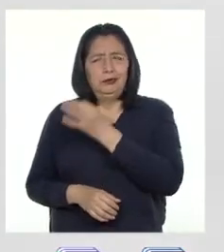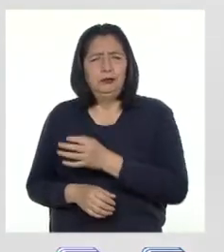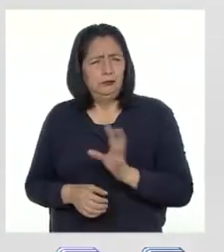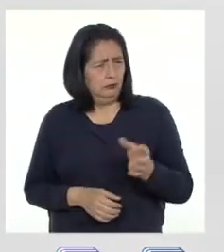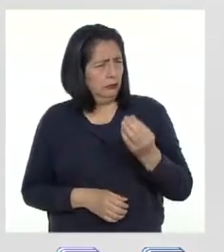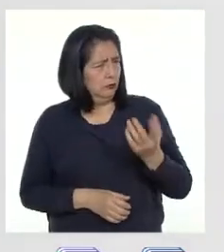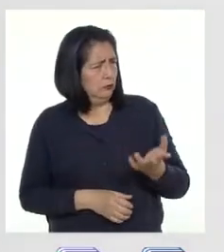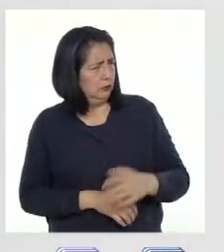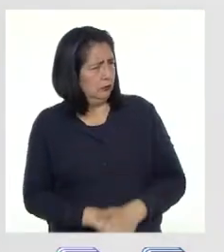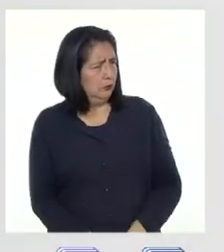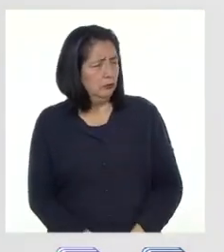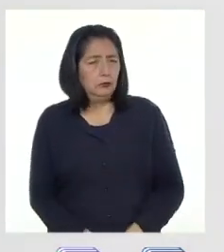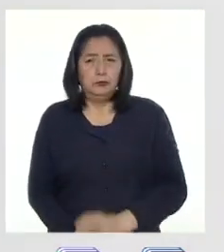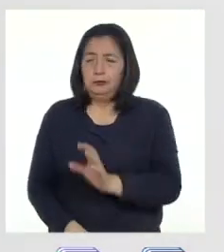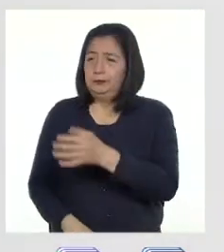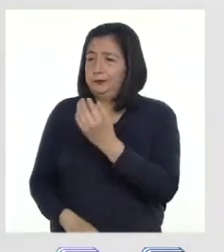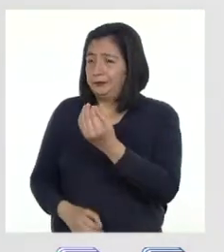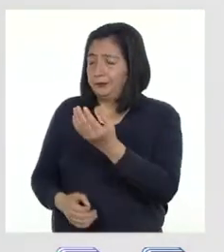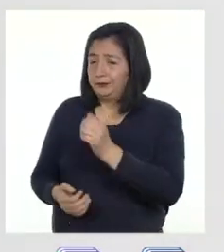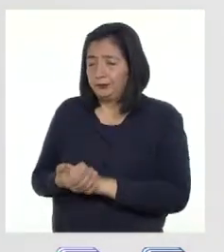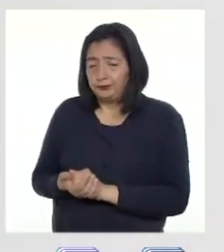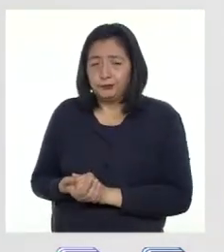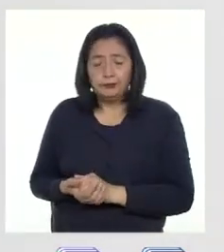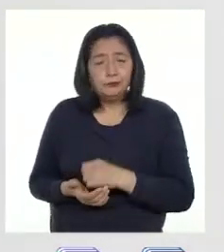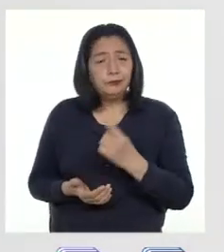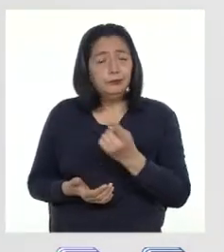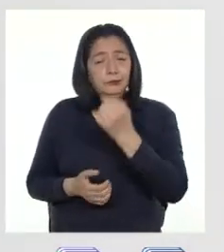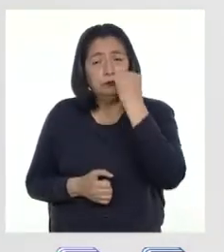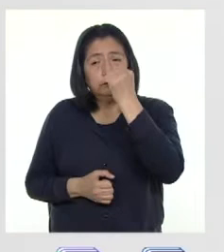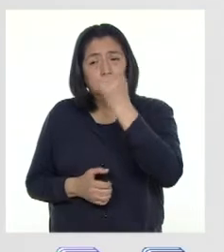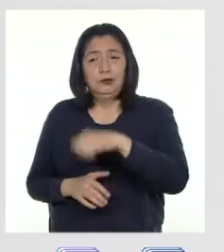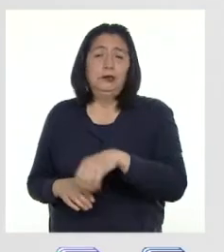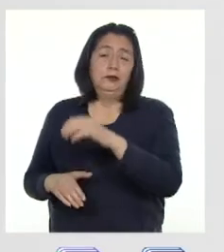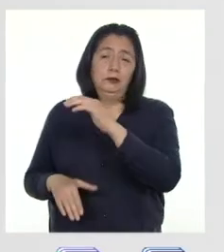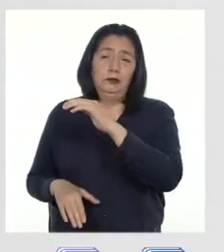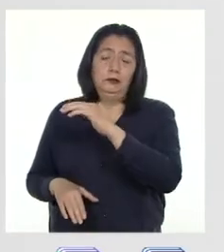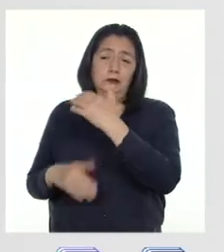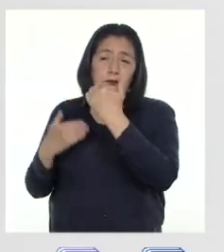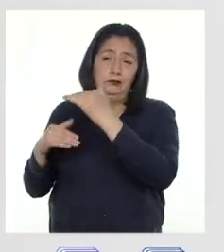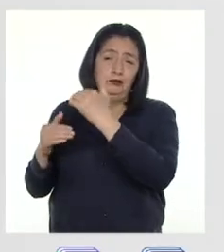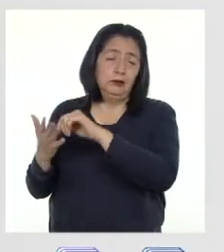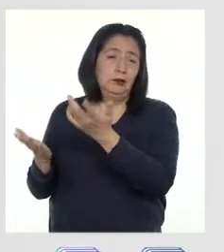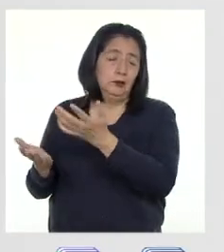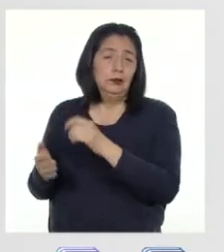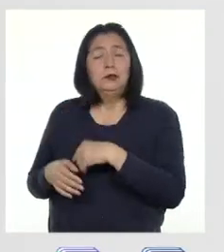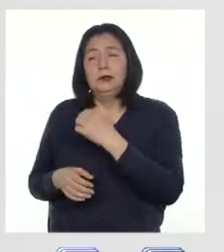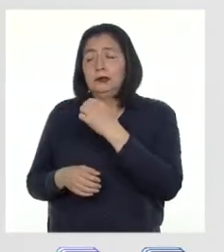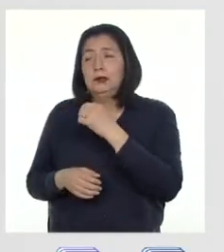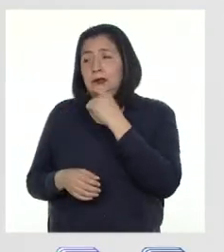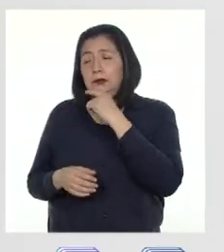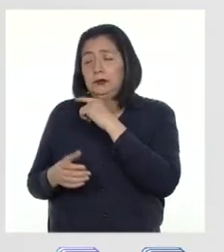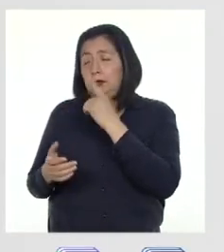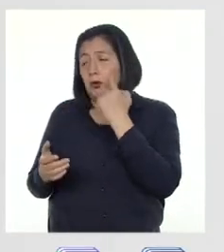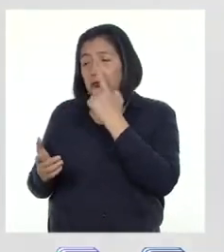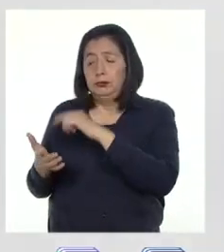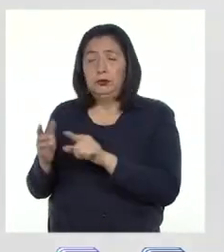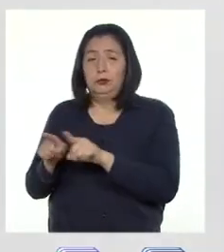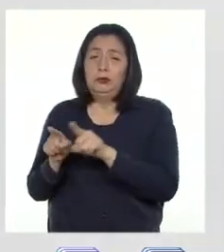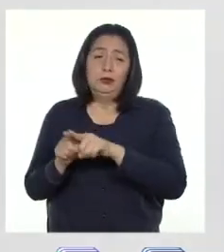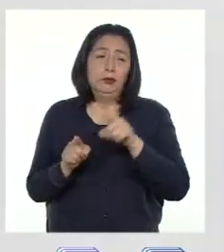¿Y por qué lo dices? Porque entonces se limitarían los derechos de los hombres y les sucedería lo mismo que les ha ocurrido a tantas